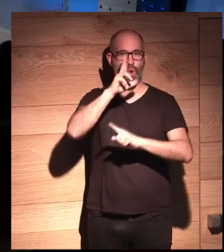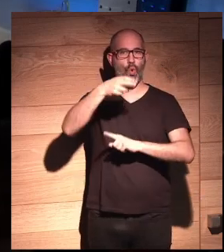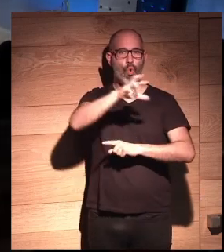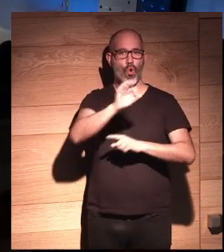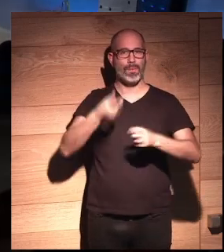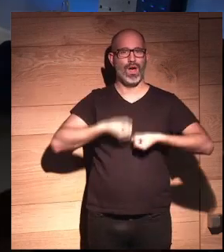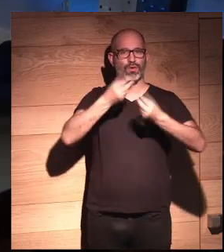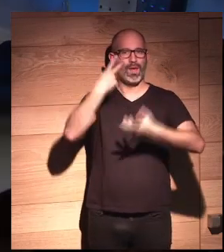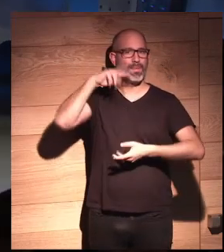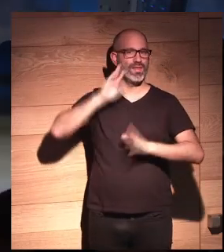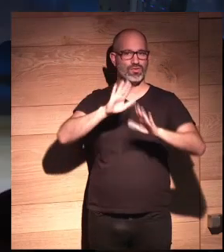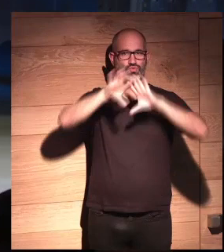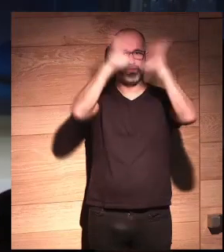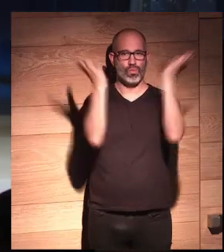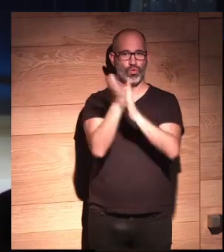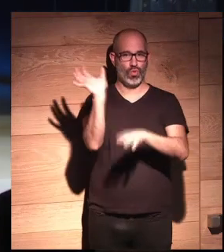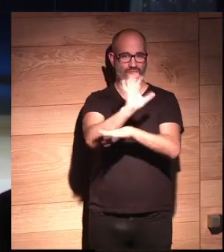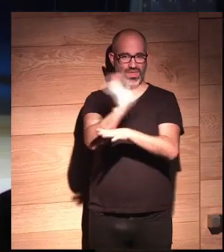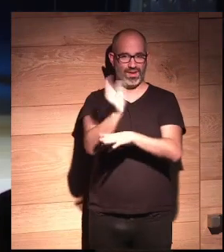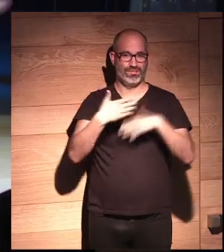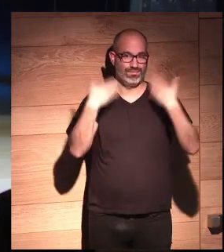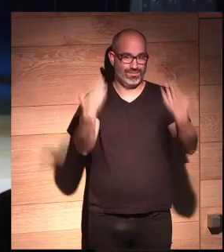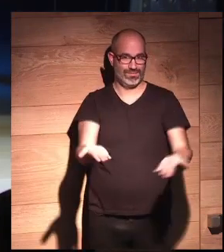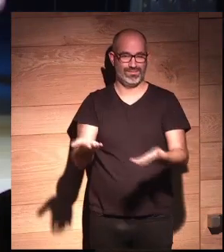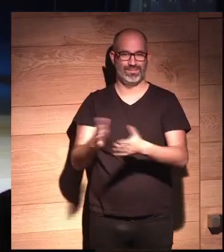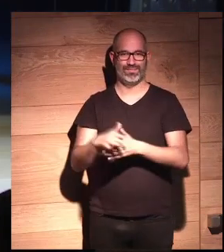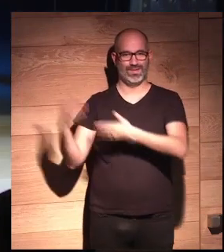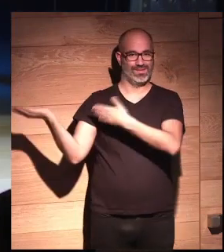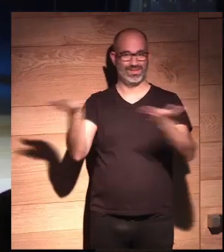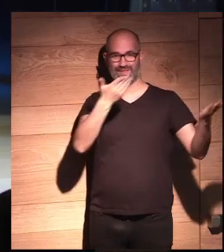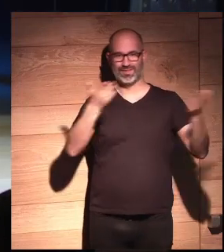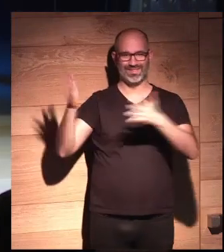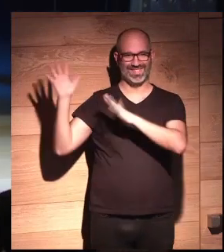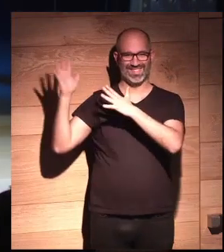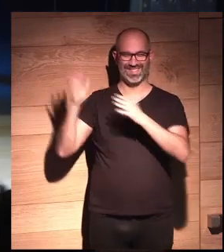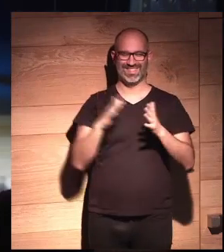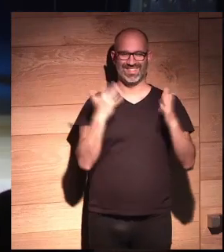experiencia como director y en el mundo del cine. Así que, de adentro trailers.